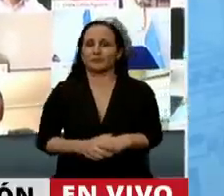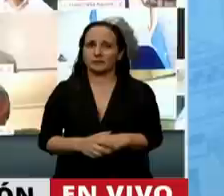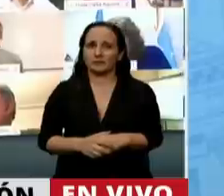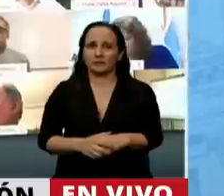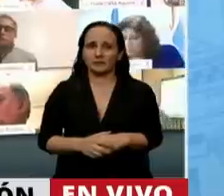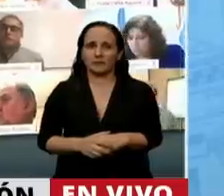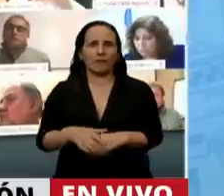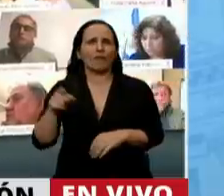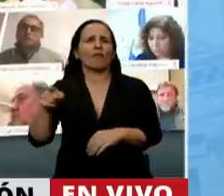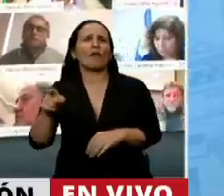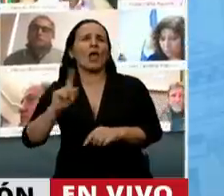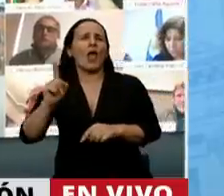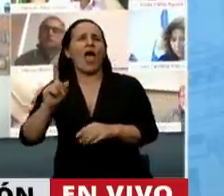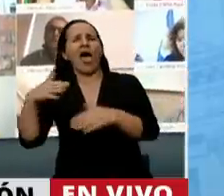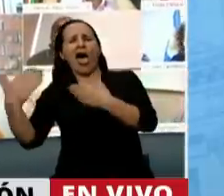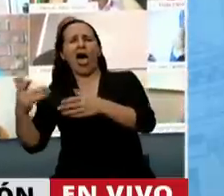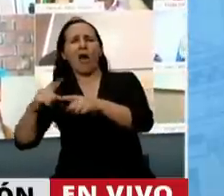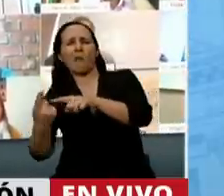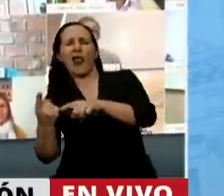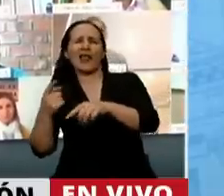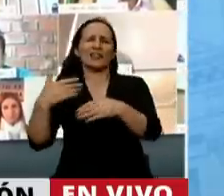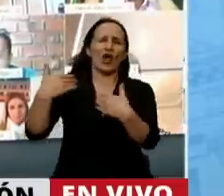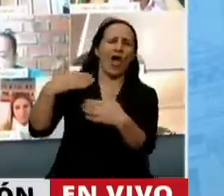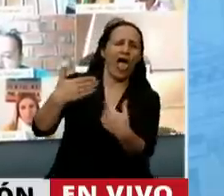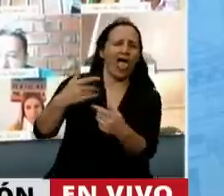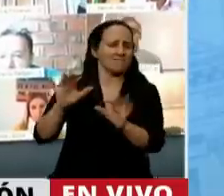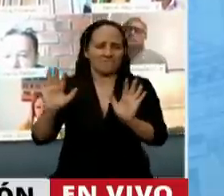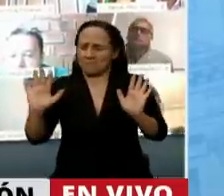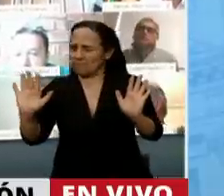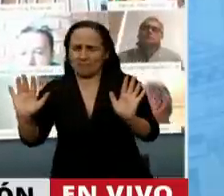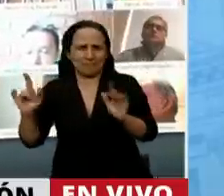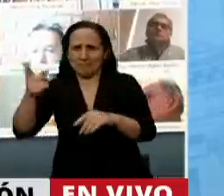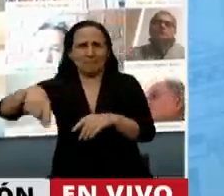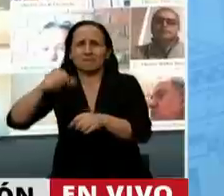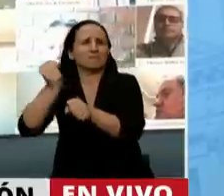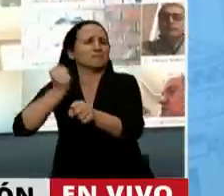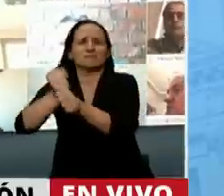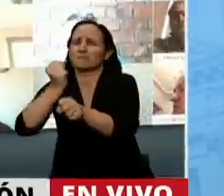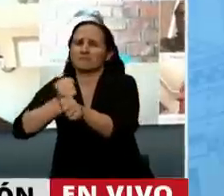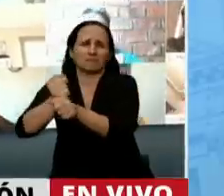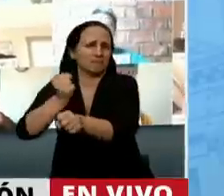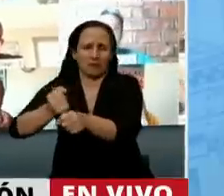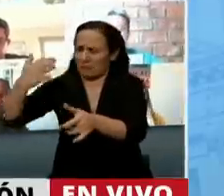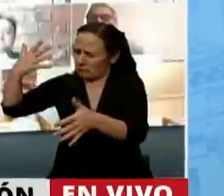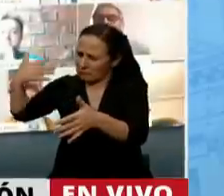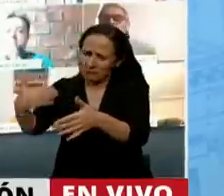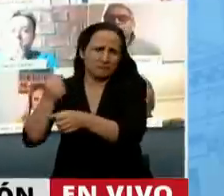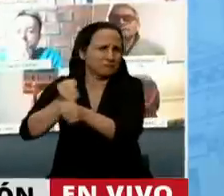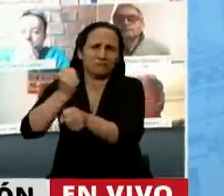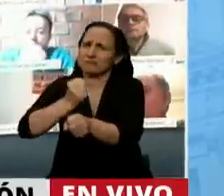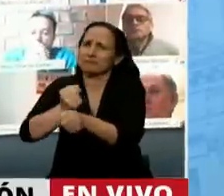No persiguen ningún color político ni ninguna bandería política. El trabajo que están haciendo y el trabajo que vienen haciendo es un